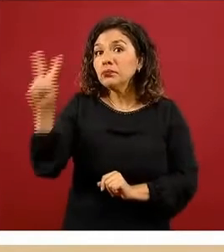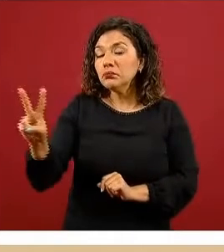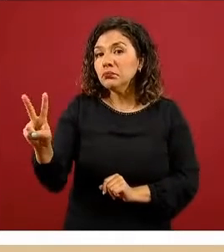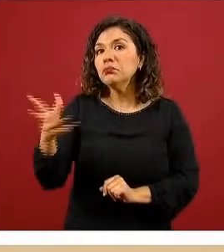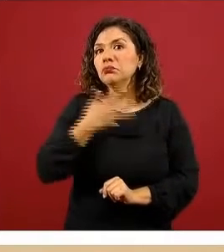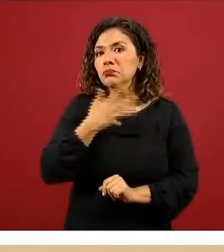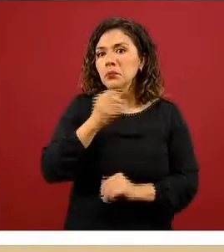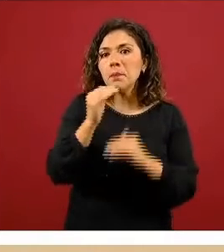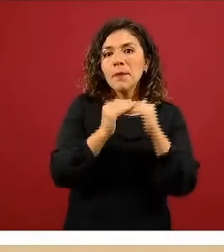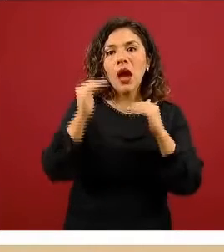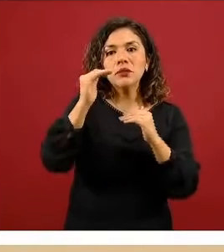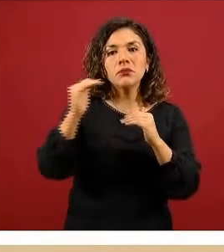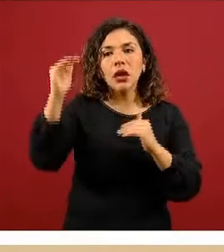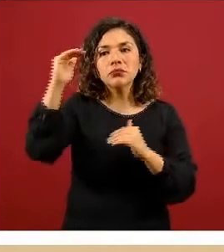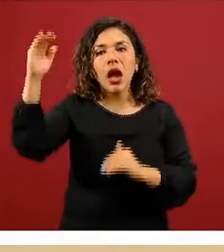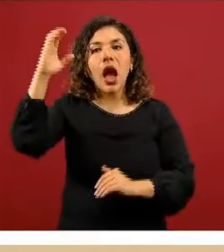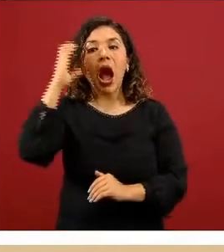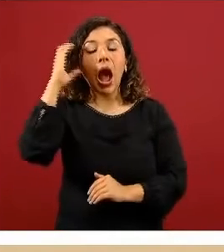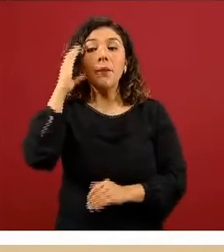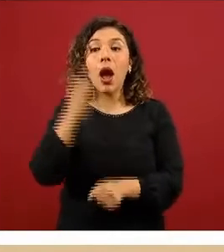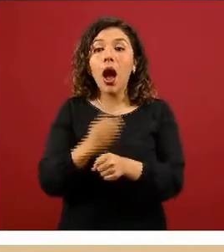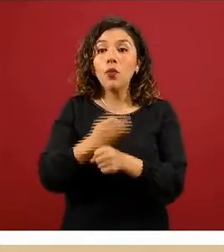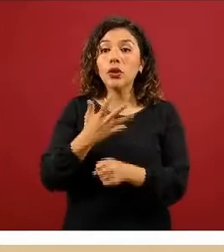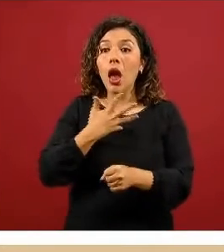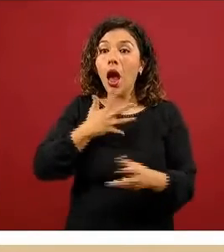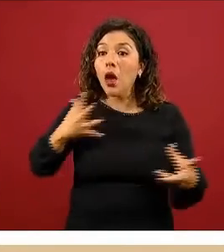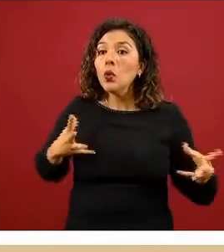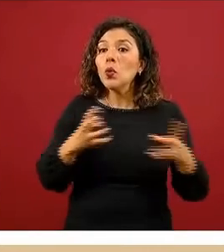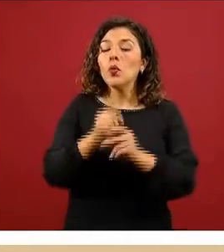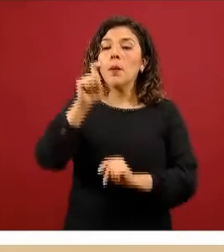que hemos ido aumentando el número de camas. Ahorita tenemos